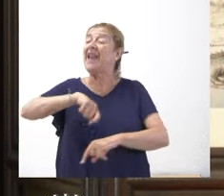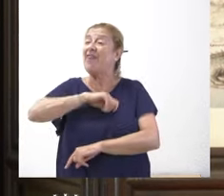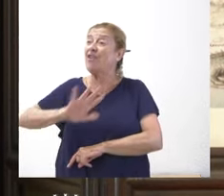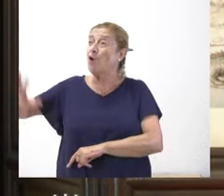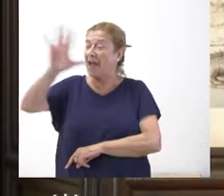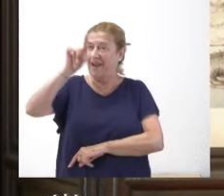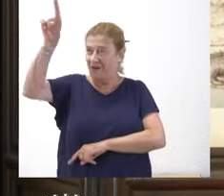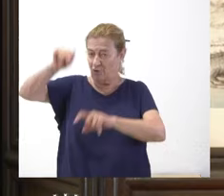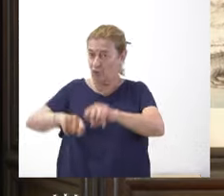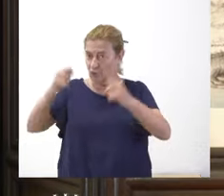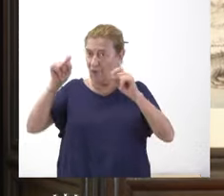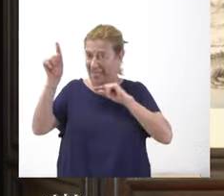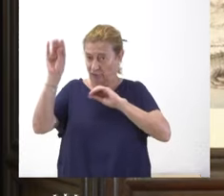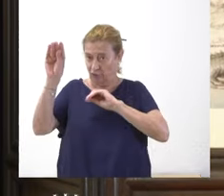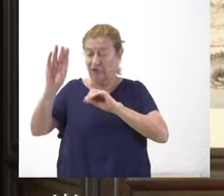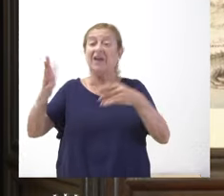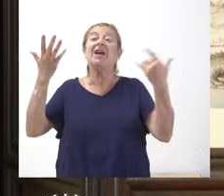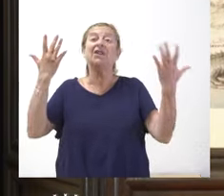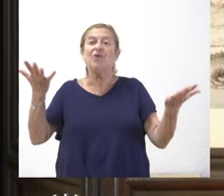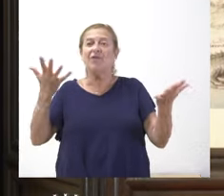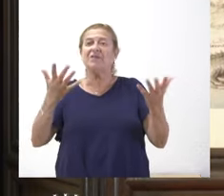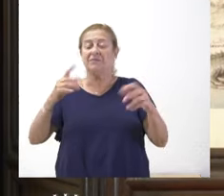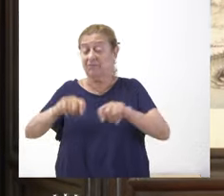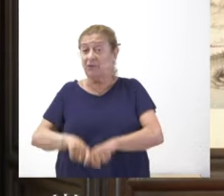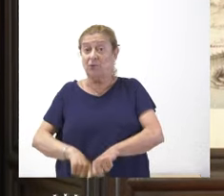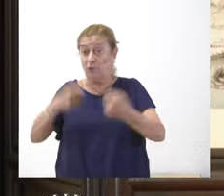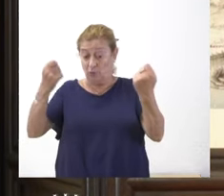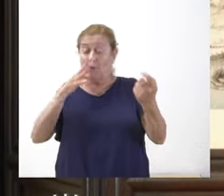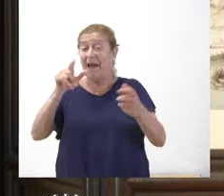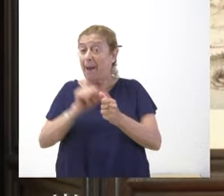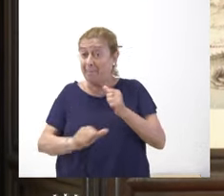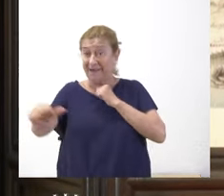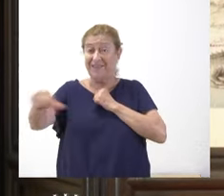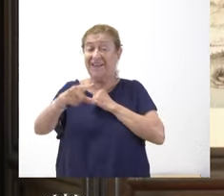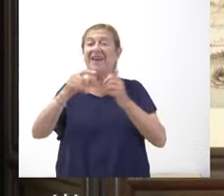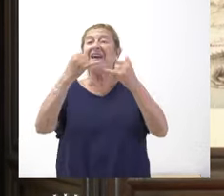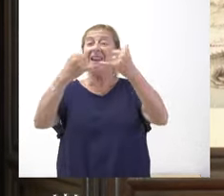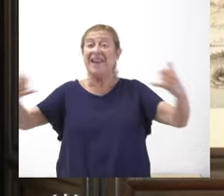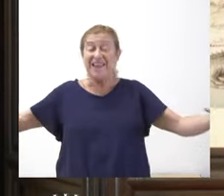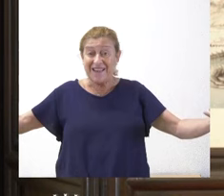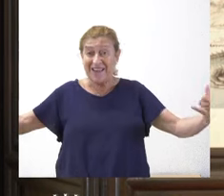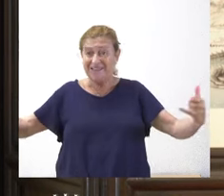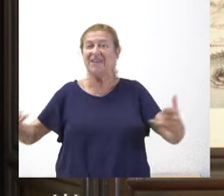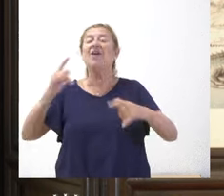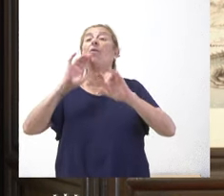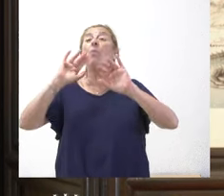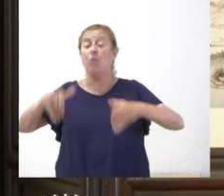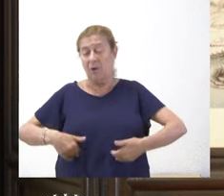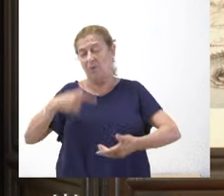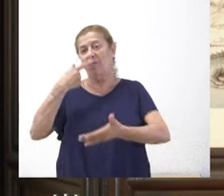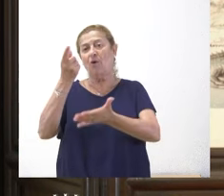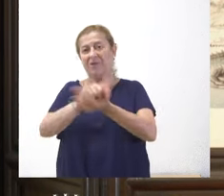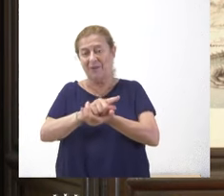ha roto el pacto por tanto ese pacto está roto Y a partir de ahí las líneas maestras vuelvo a decir